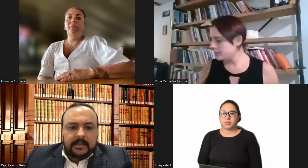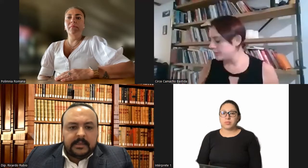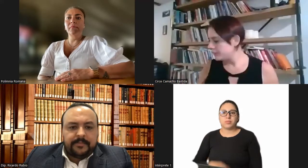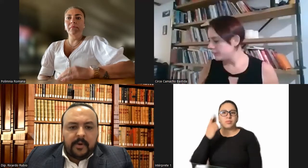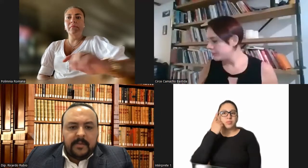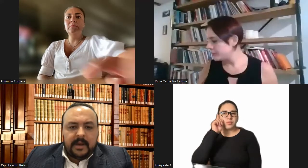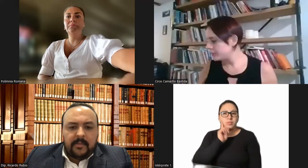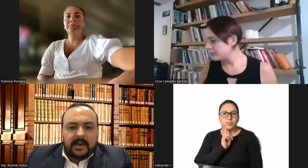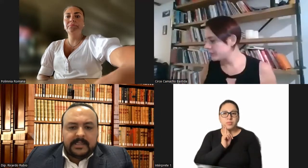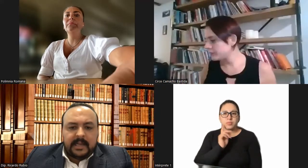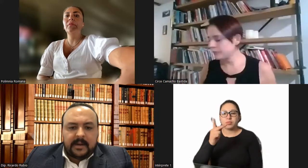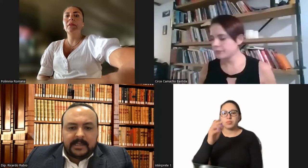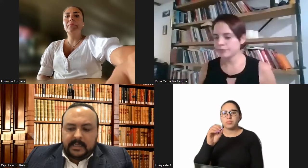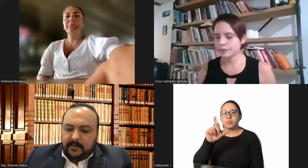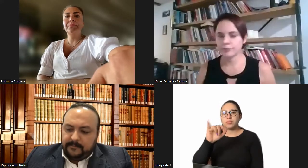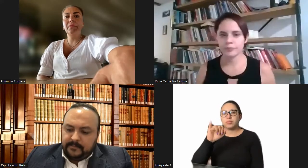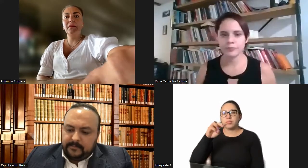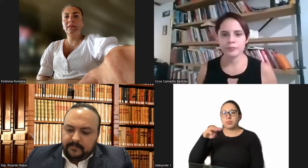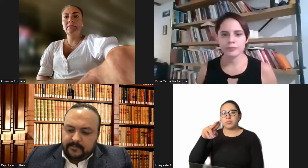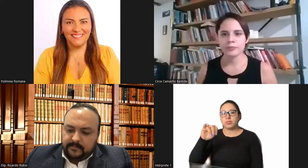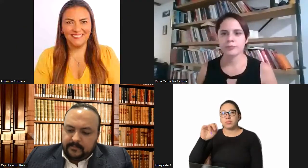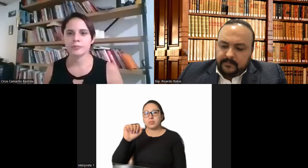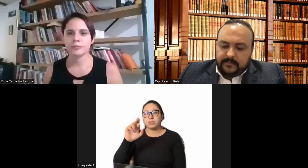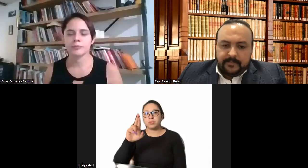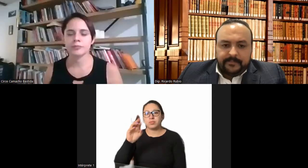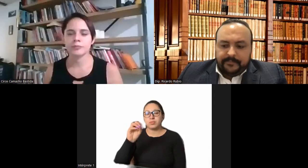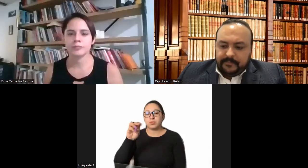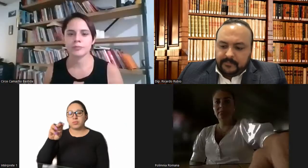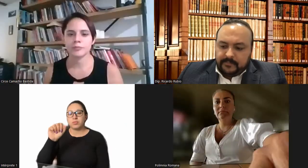Diputada Polinia Román Sierra Bárcena.